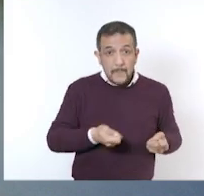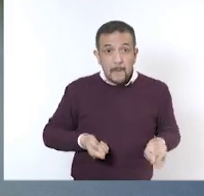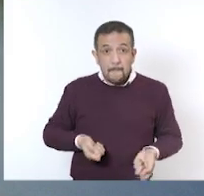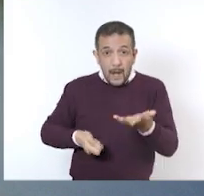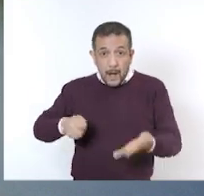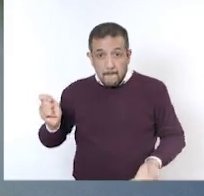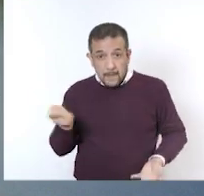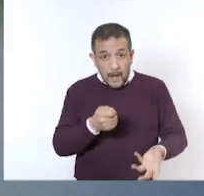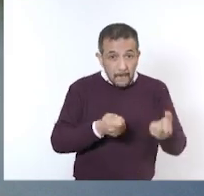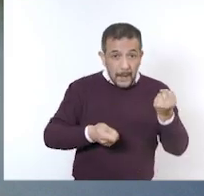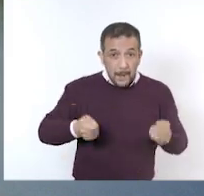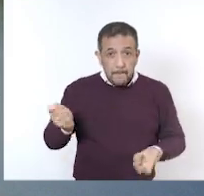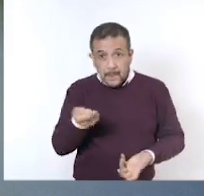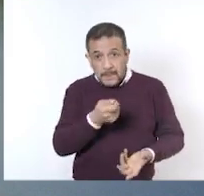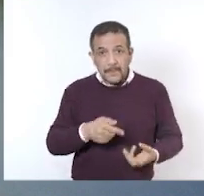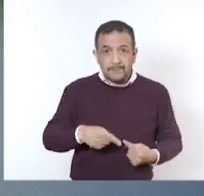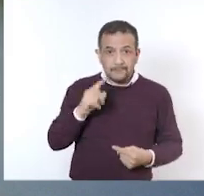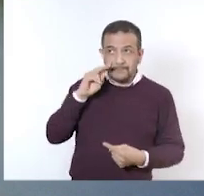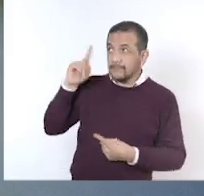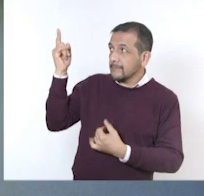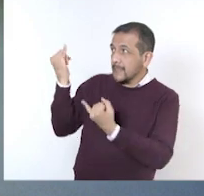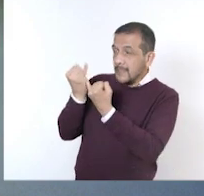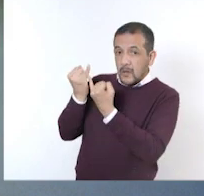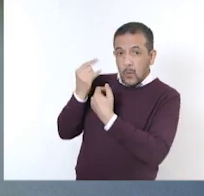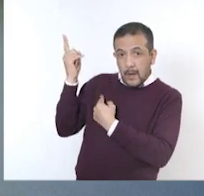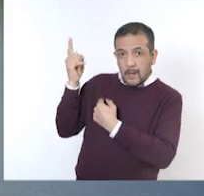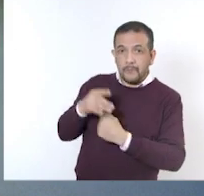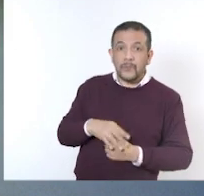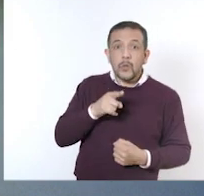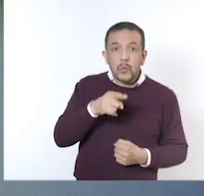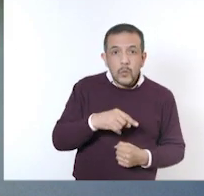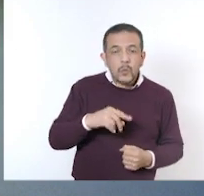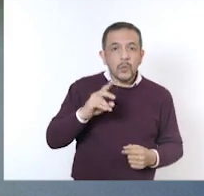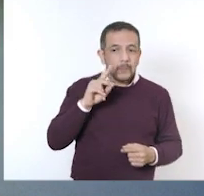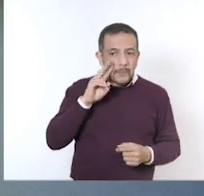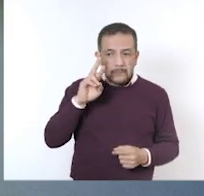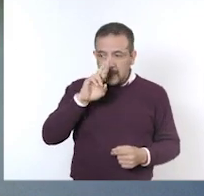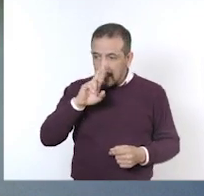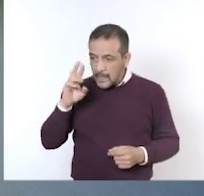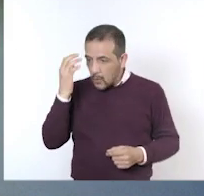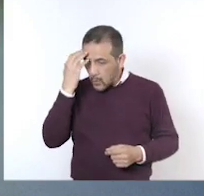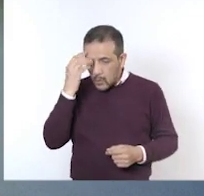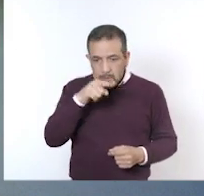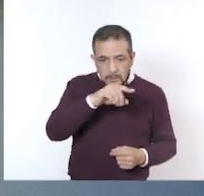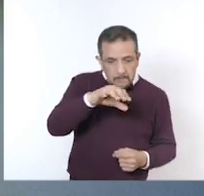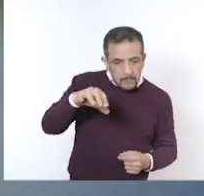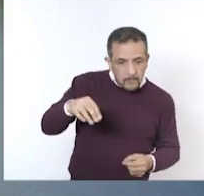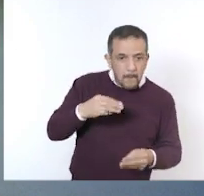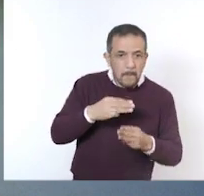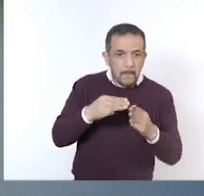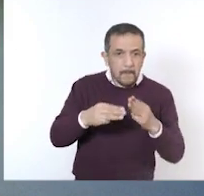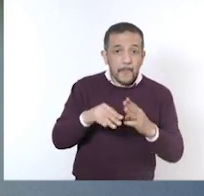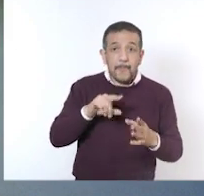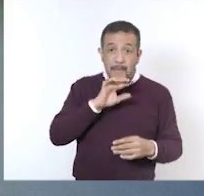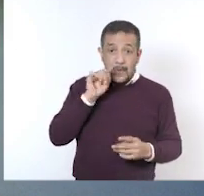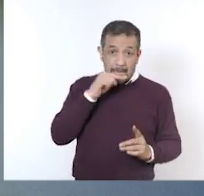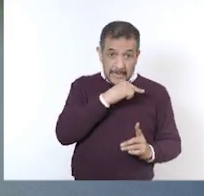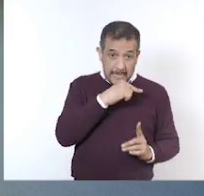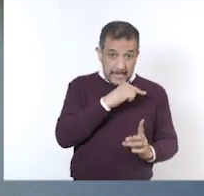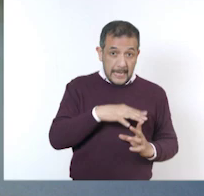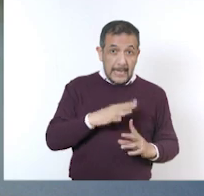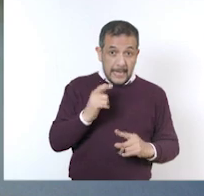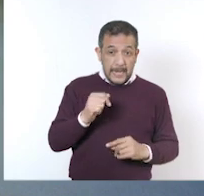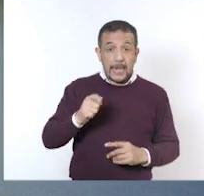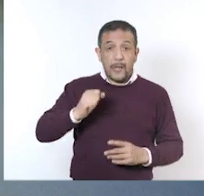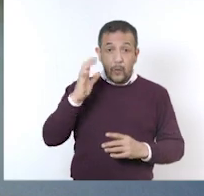mano y la tomas con la otra. Hay que hacerlo suave porque si no... Reconoce tu material. Eso es, Jesús está pegando con